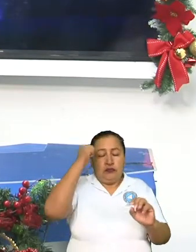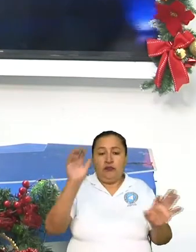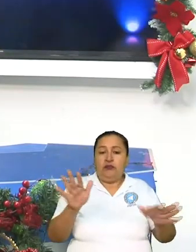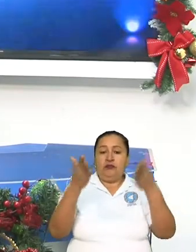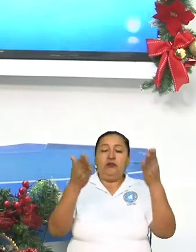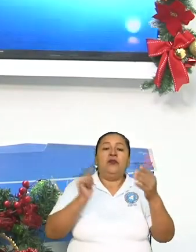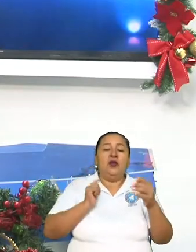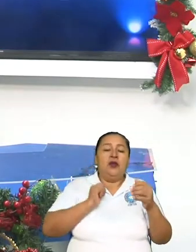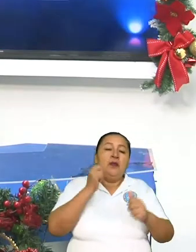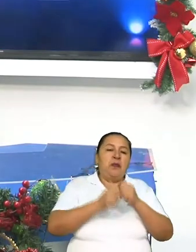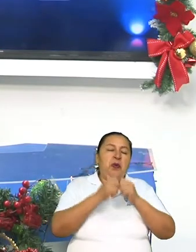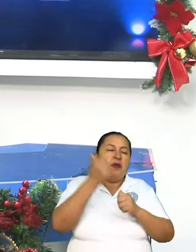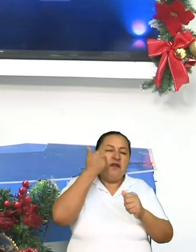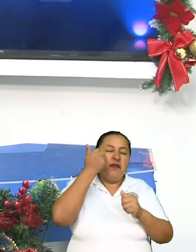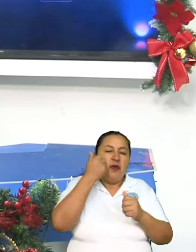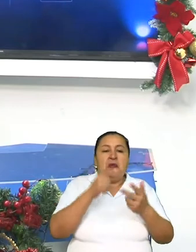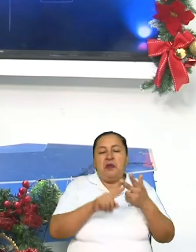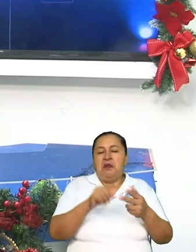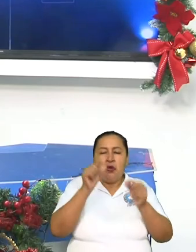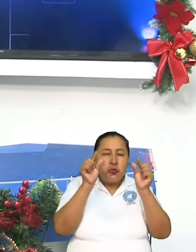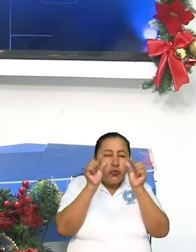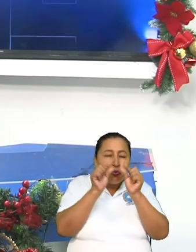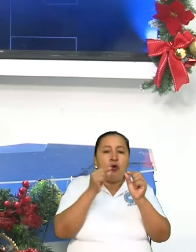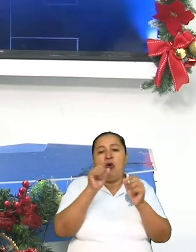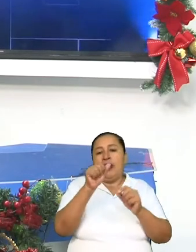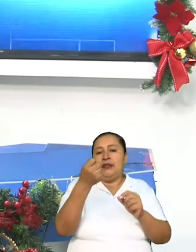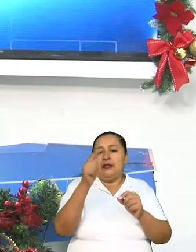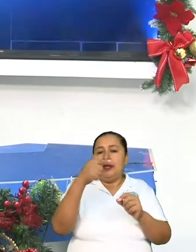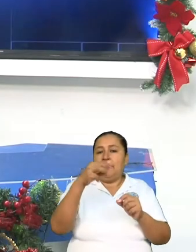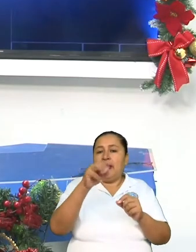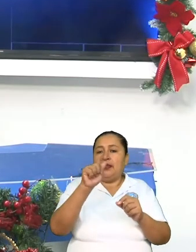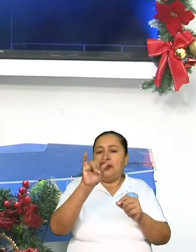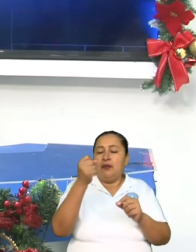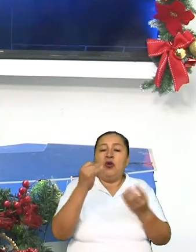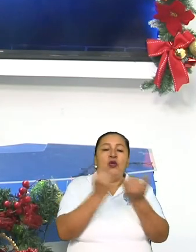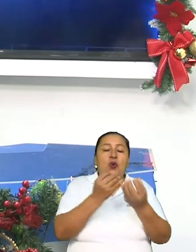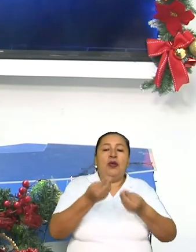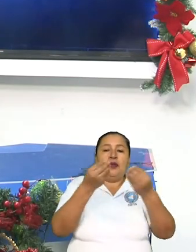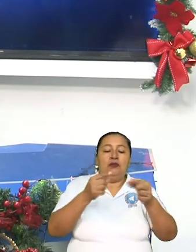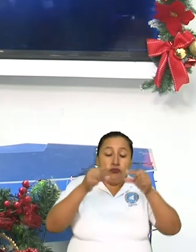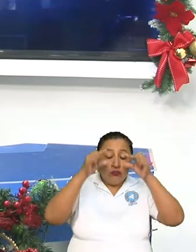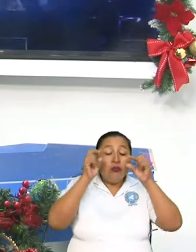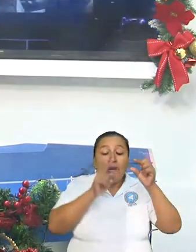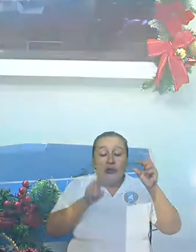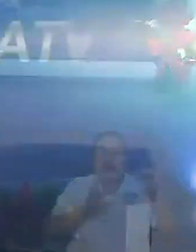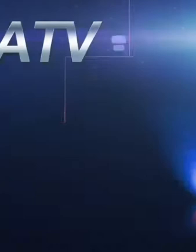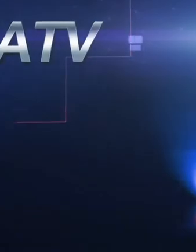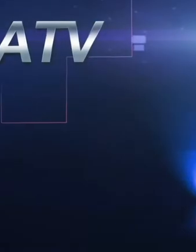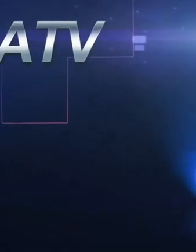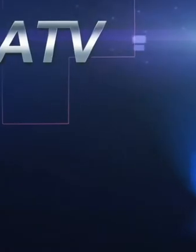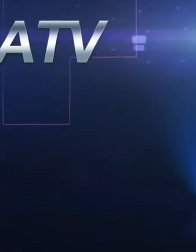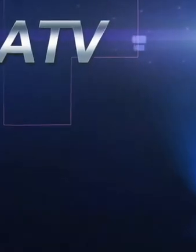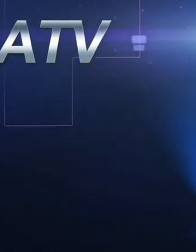que sufren de enfermedades como miopía y astigmatismo. Asimismo, se realizó la entrega de lentes de lectura.